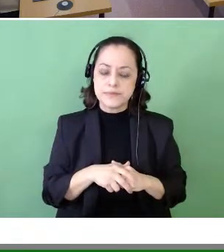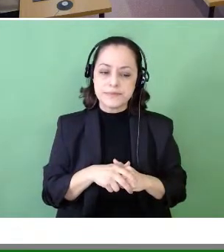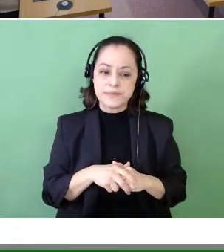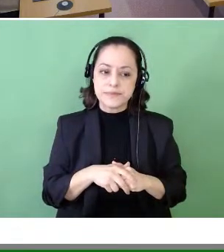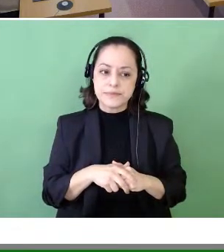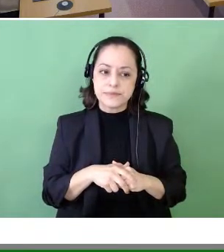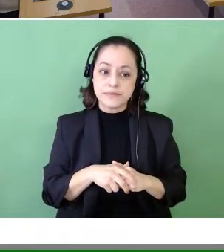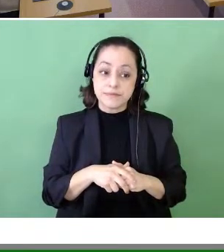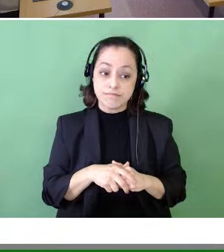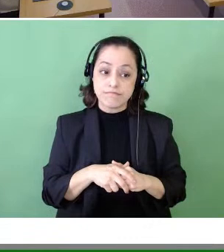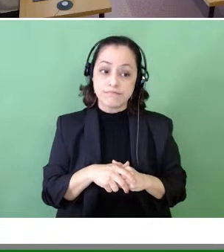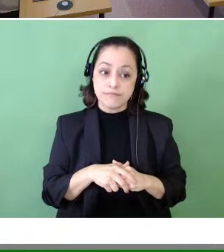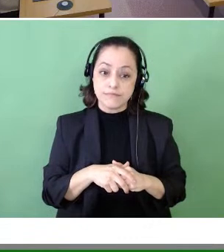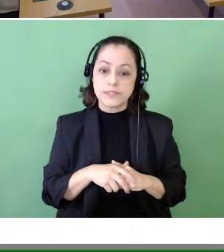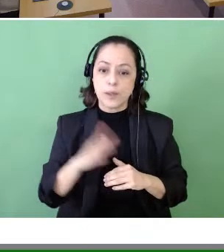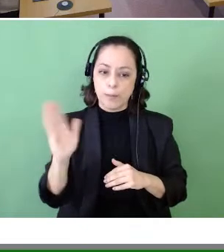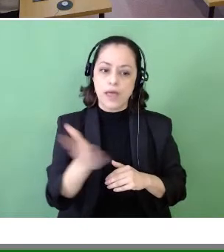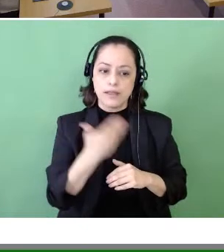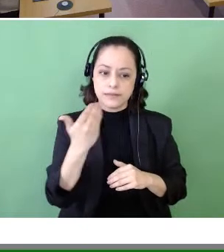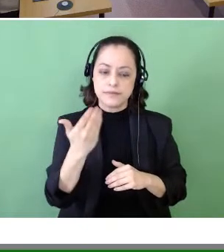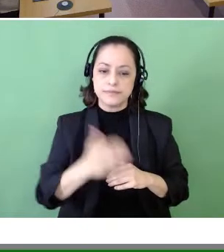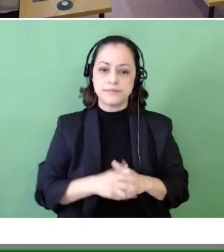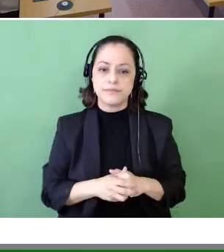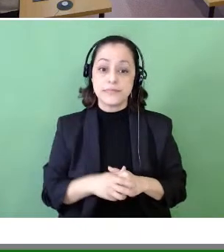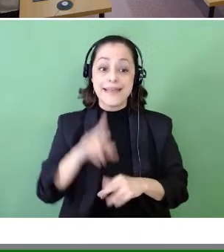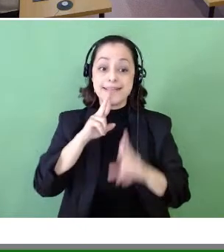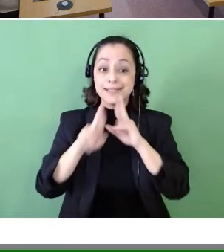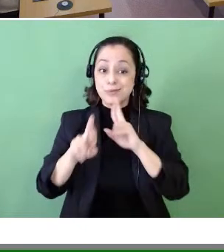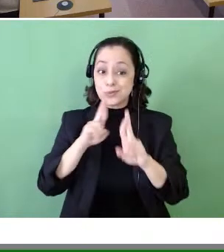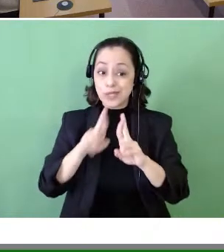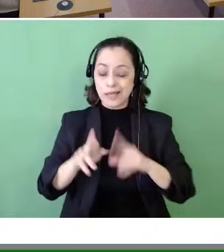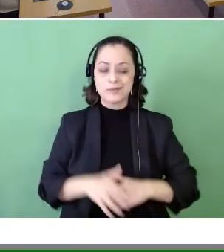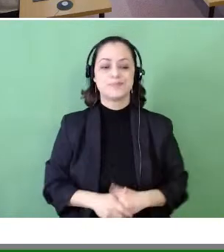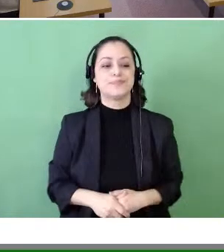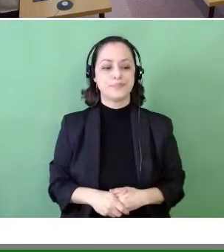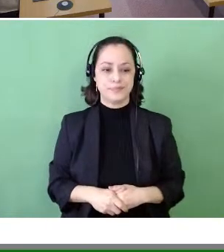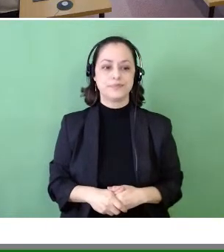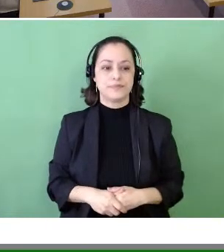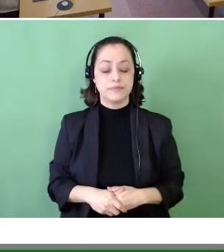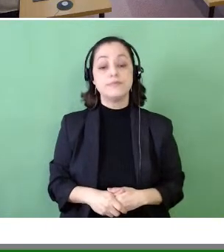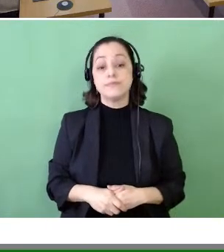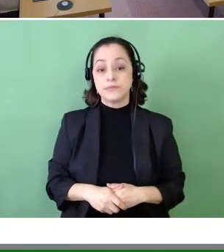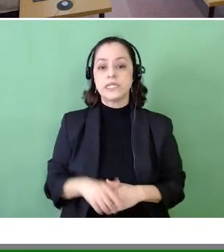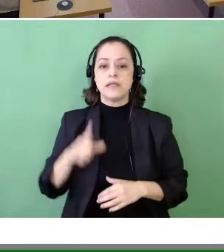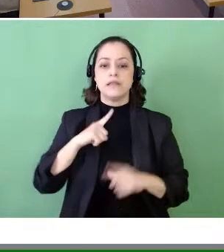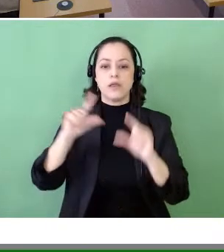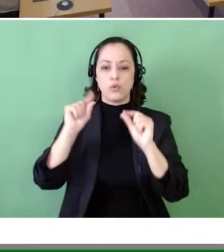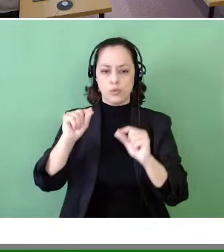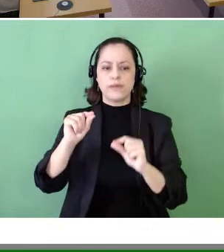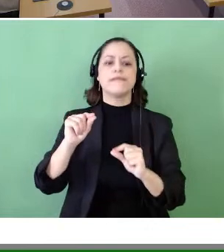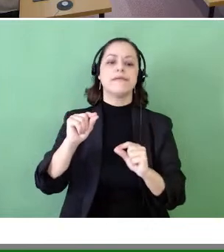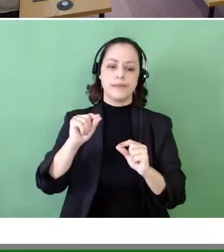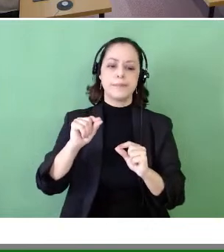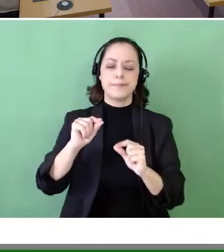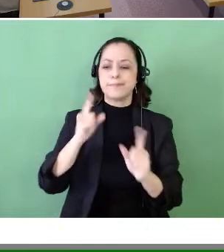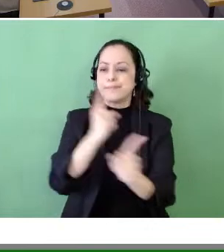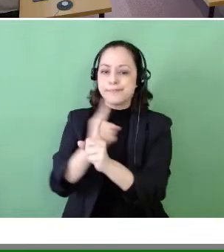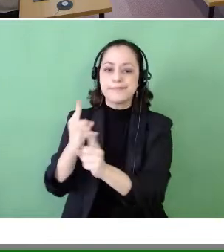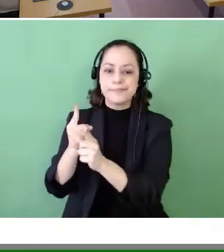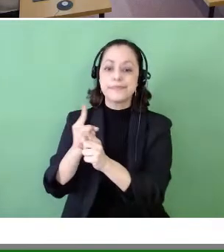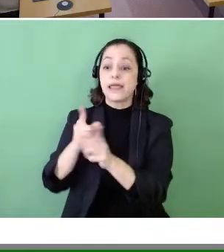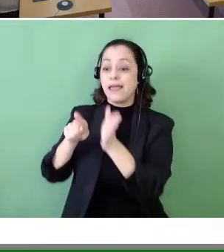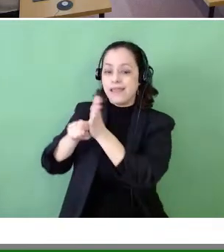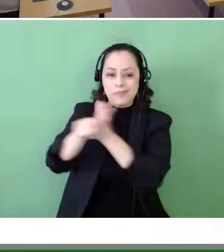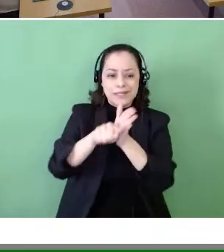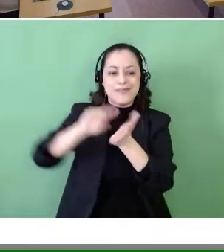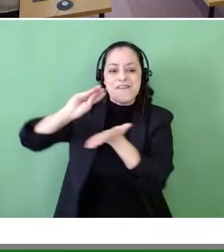Los resultados, ¿puede pasar, por favor? Que tenemos entonces lagunas de investigación acerca de esta